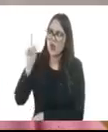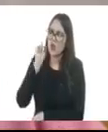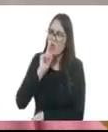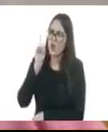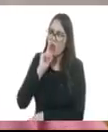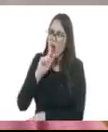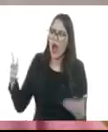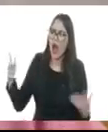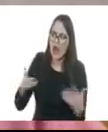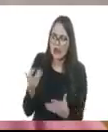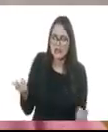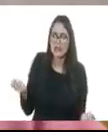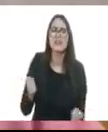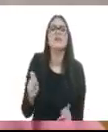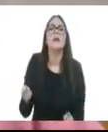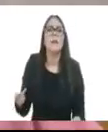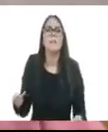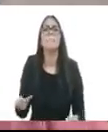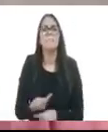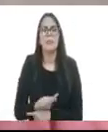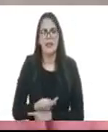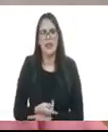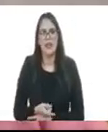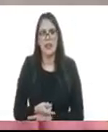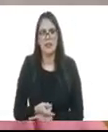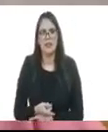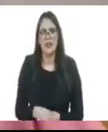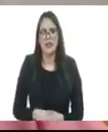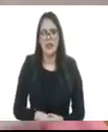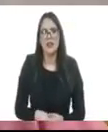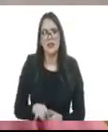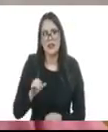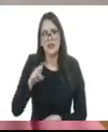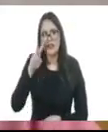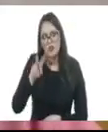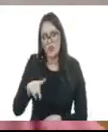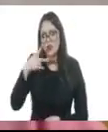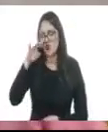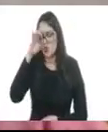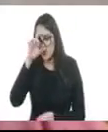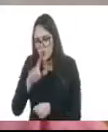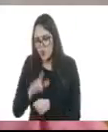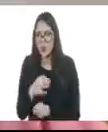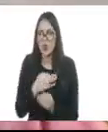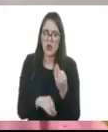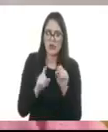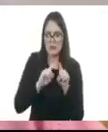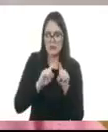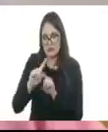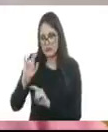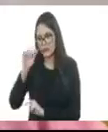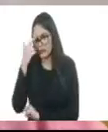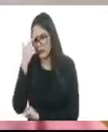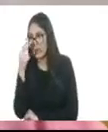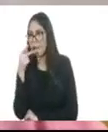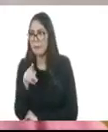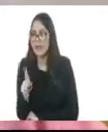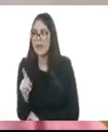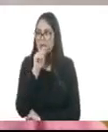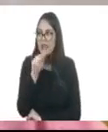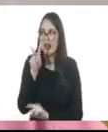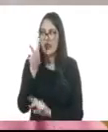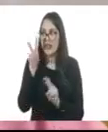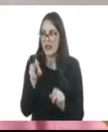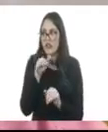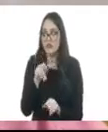el papel de las mujeres, pues sí, por su cultura, etcétera, etcétera, por esta cuestión también de los